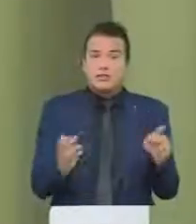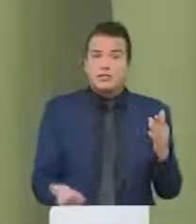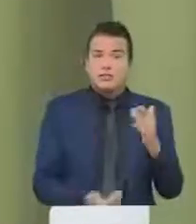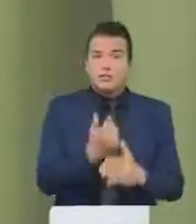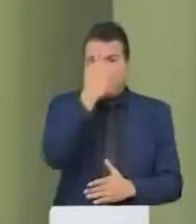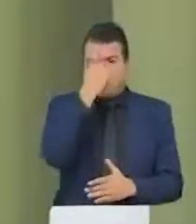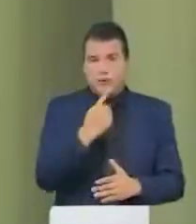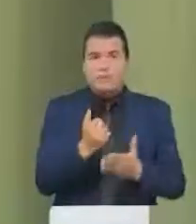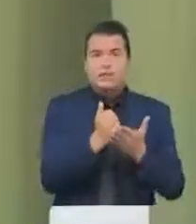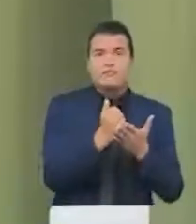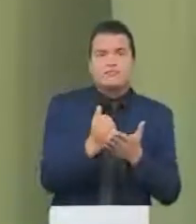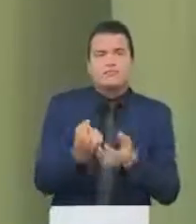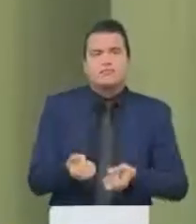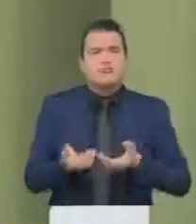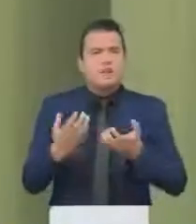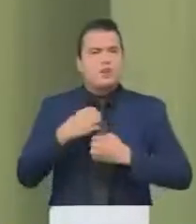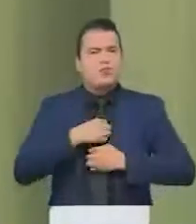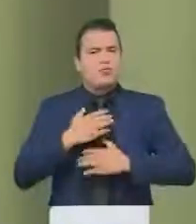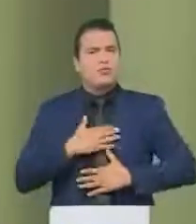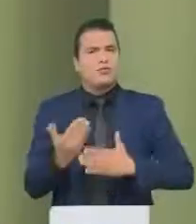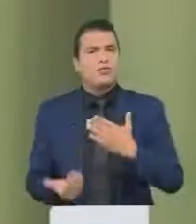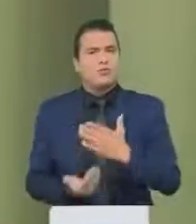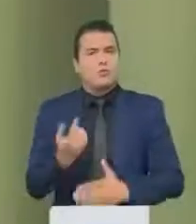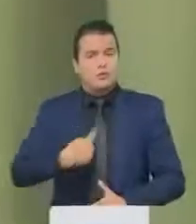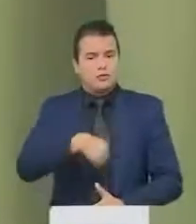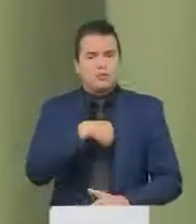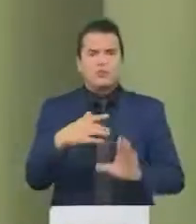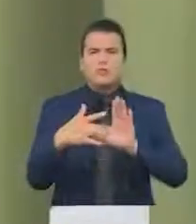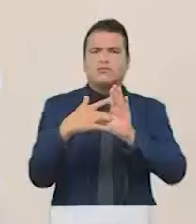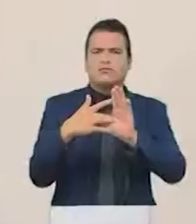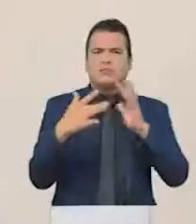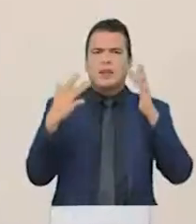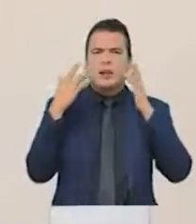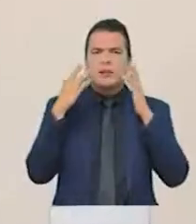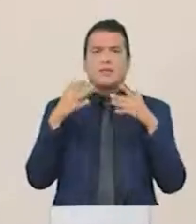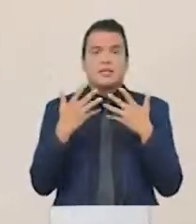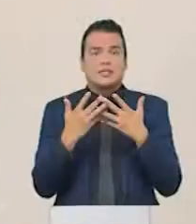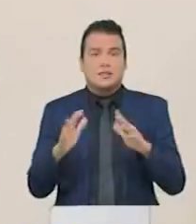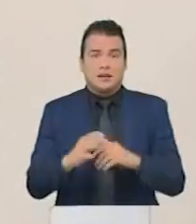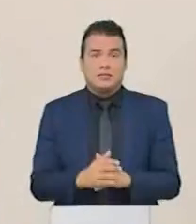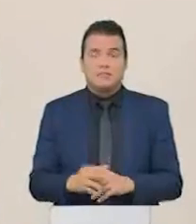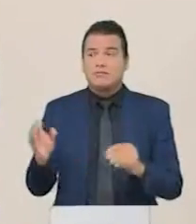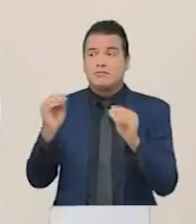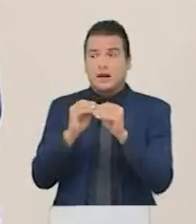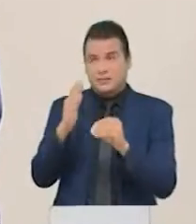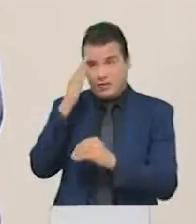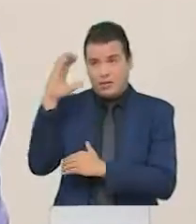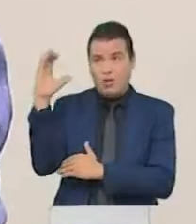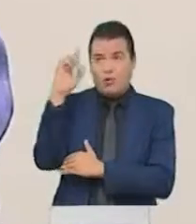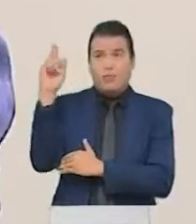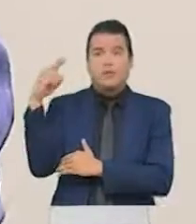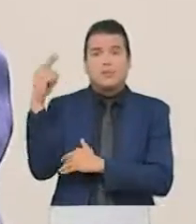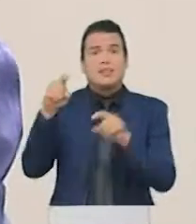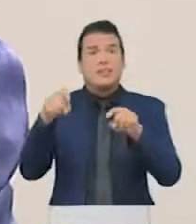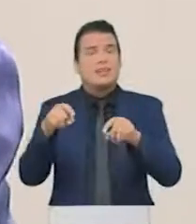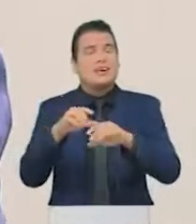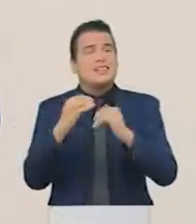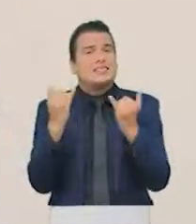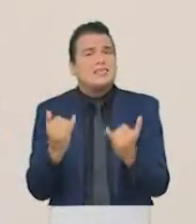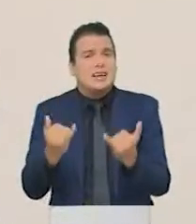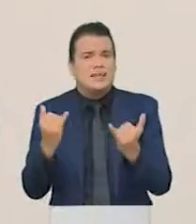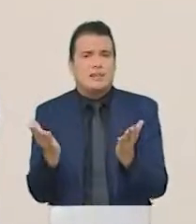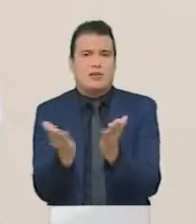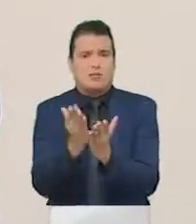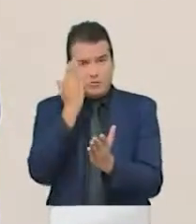con nuevas oportunidades con gente que venga a servir con transparencia dentro del país está pidiendo a gritos educación eso es lo que está pidiendo porque